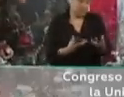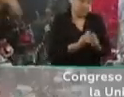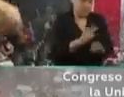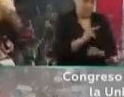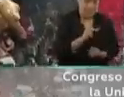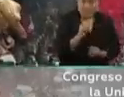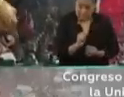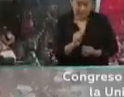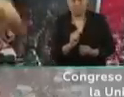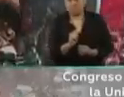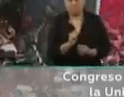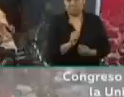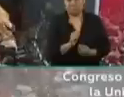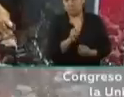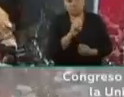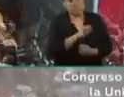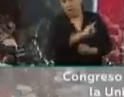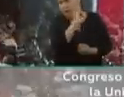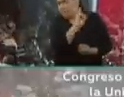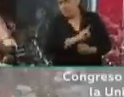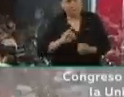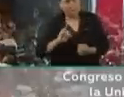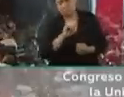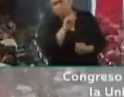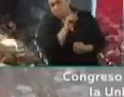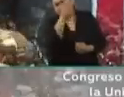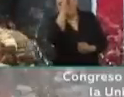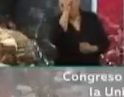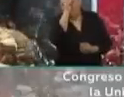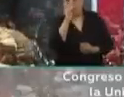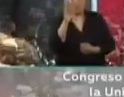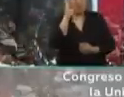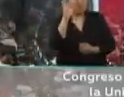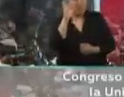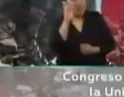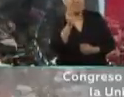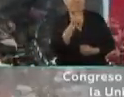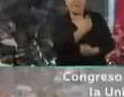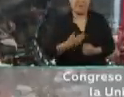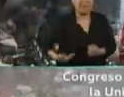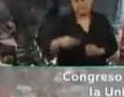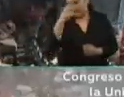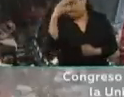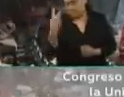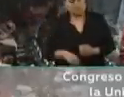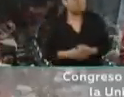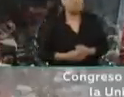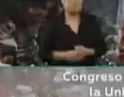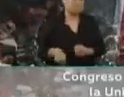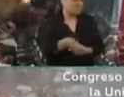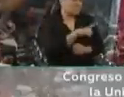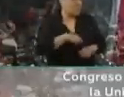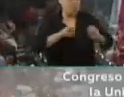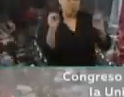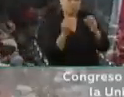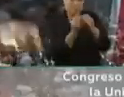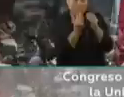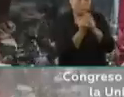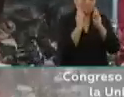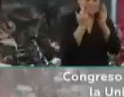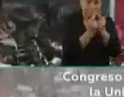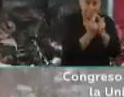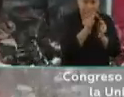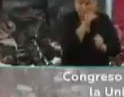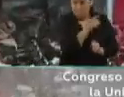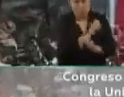nunca reconoció a Felipe Calderón como presidente de México. Nunca nos reunimos con él